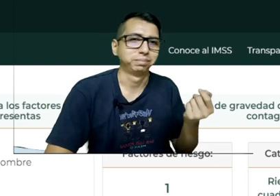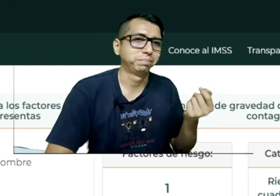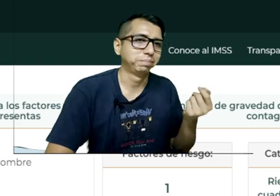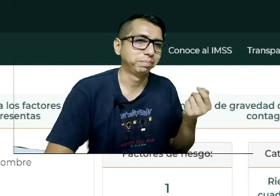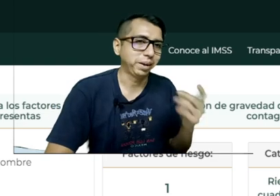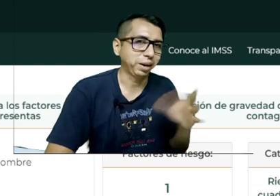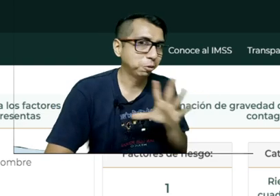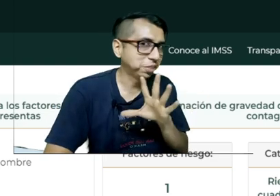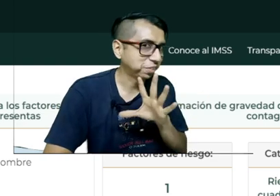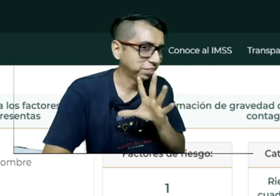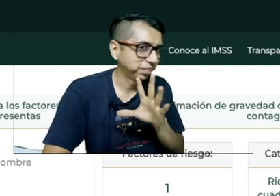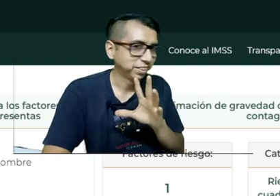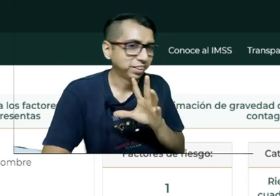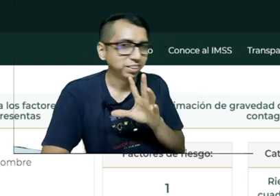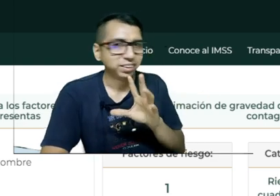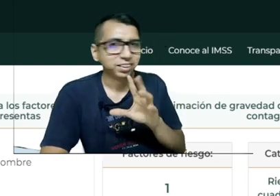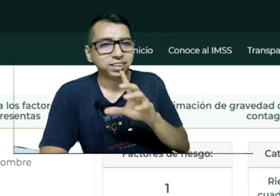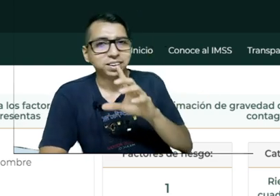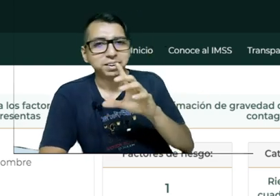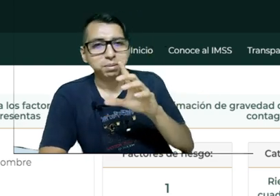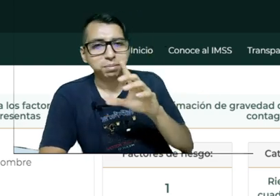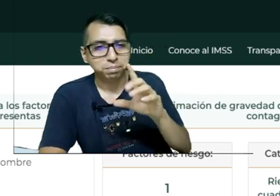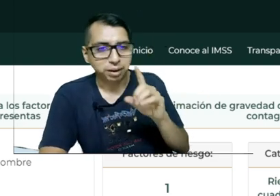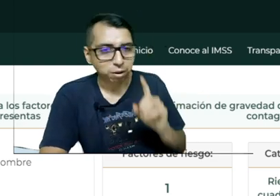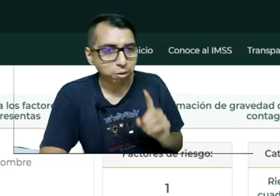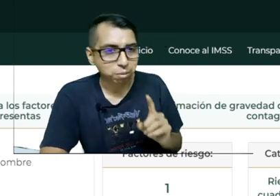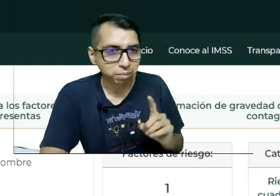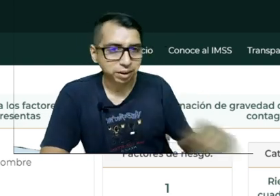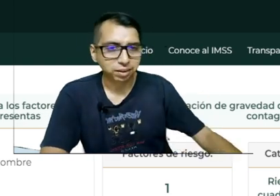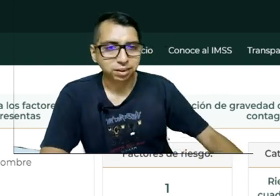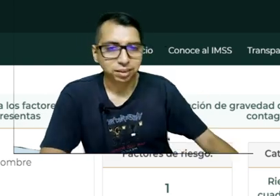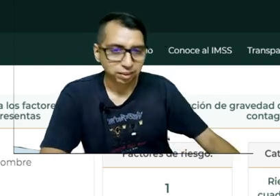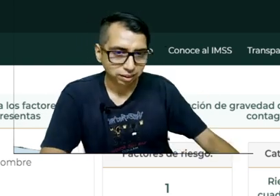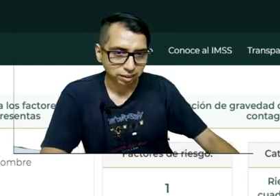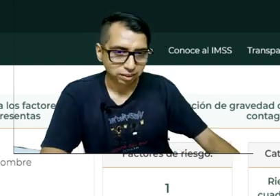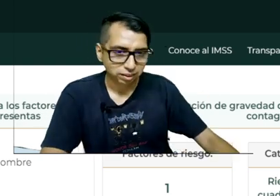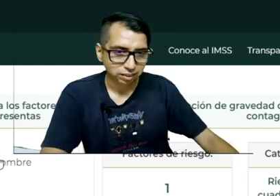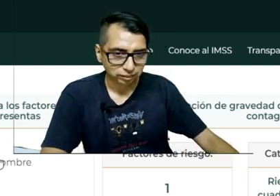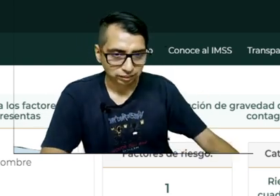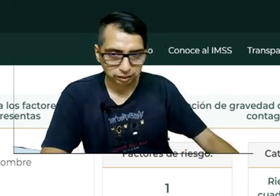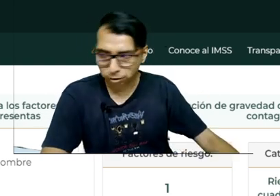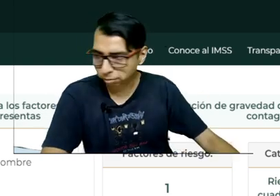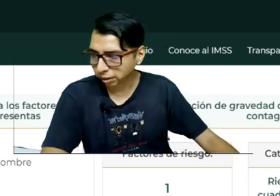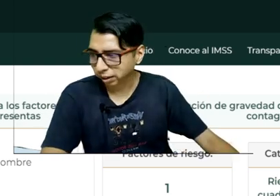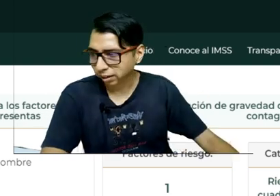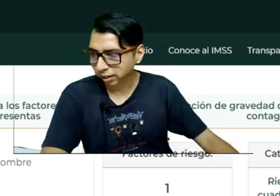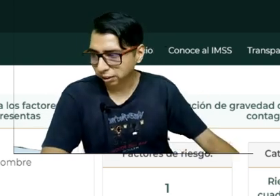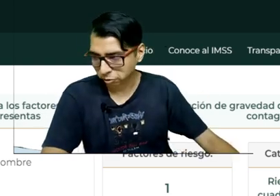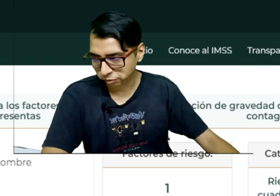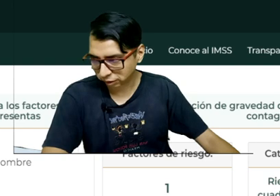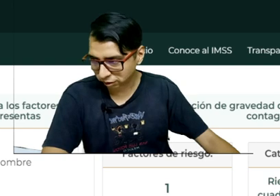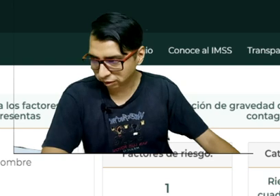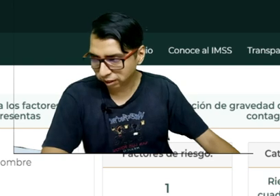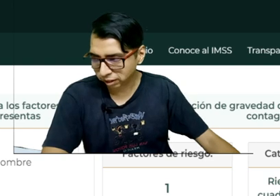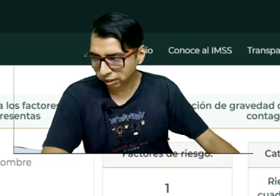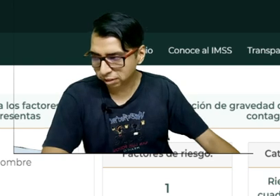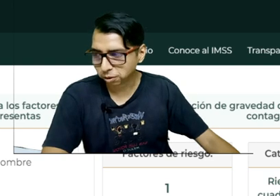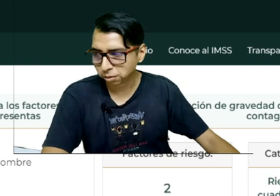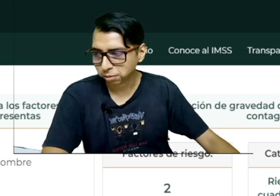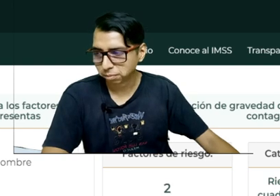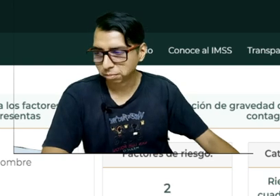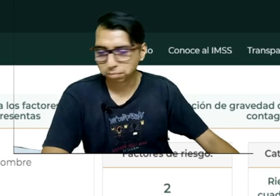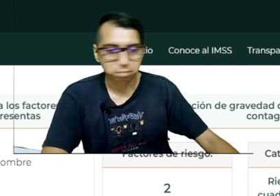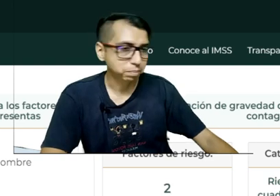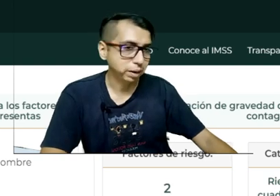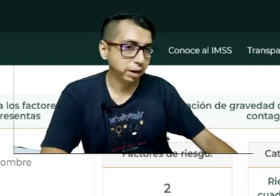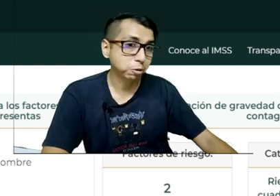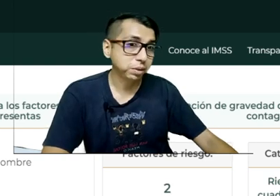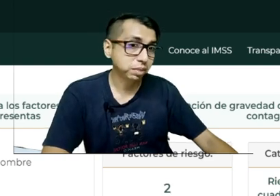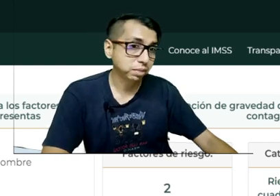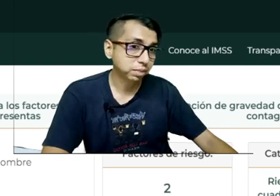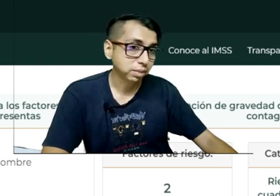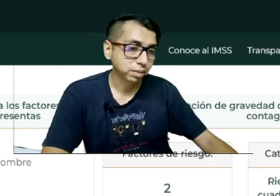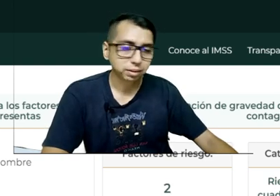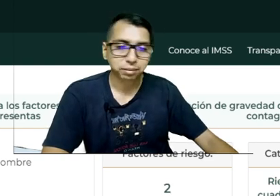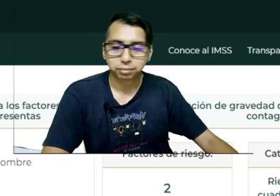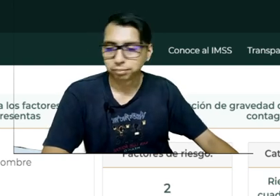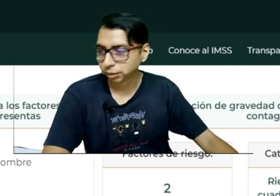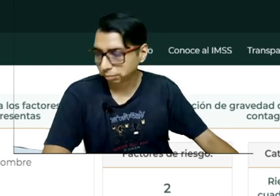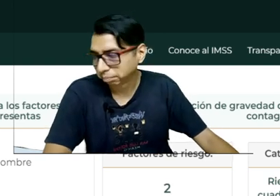para cubrir para hombre ser hombre es un factor de riesgo para